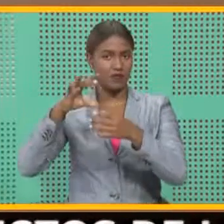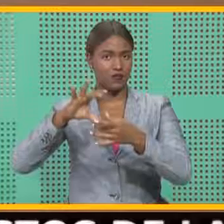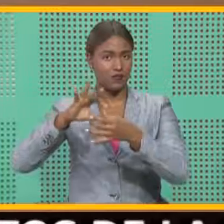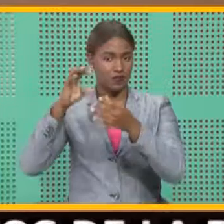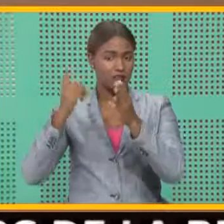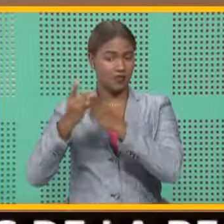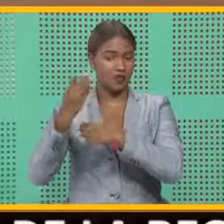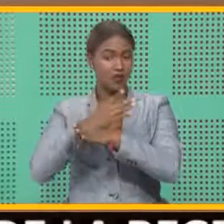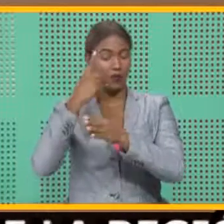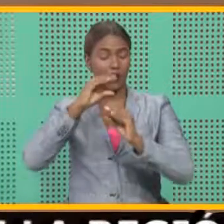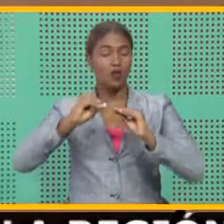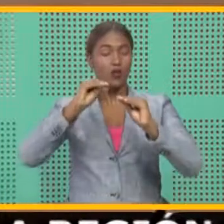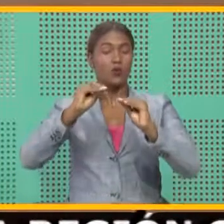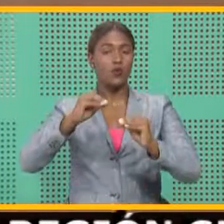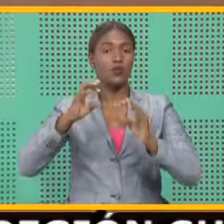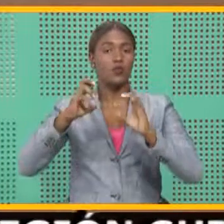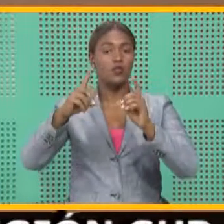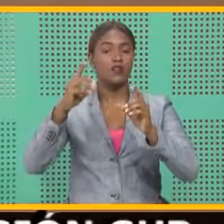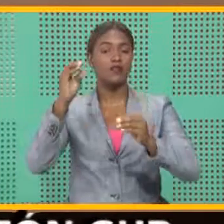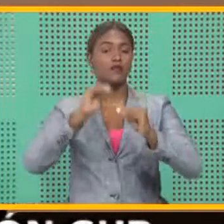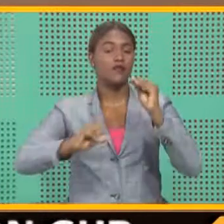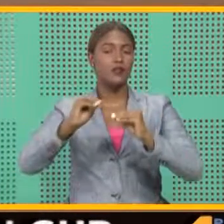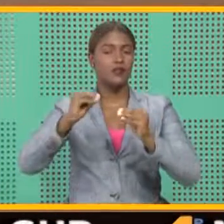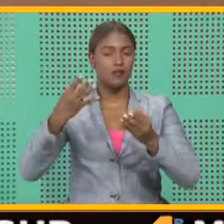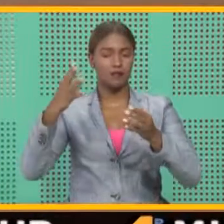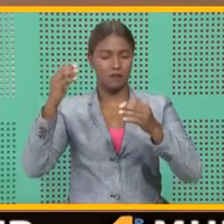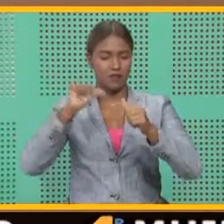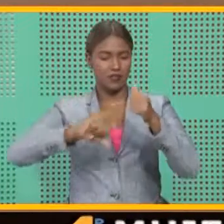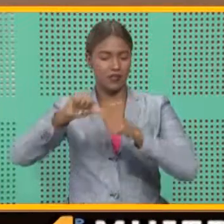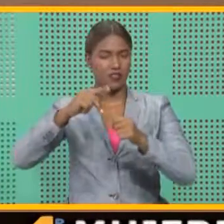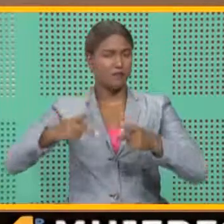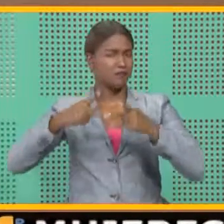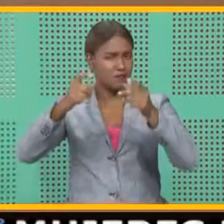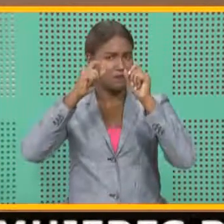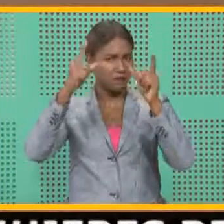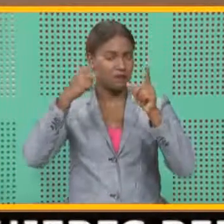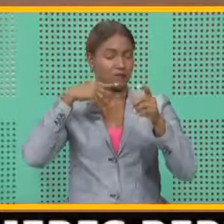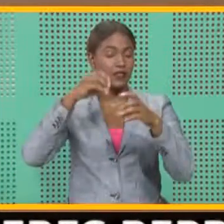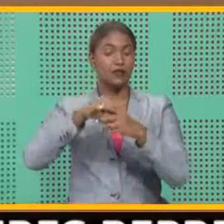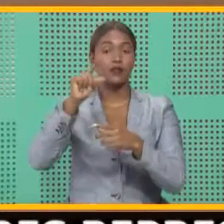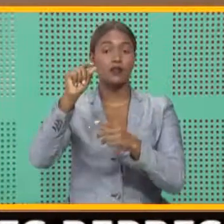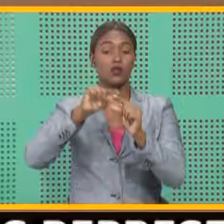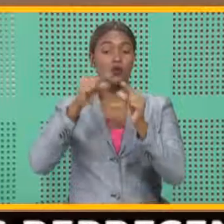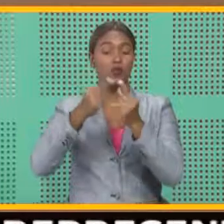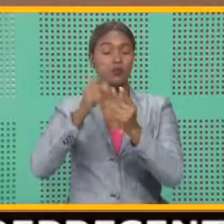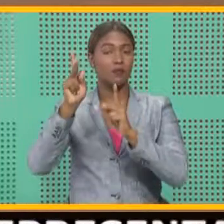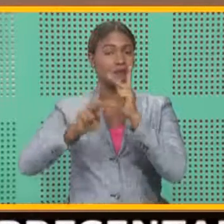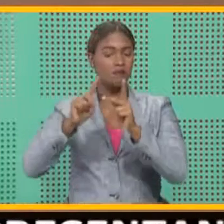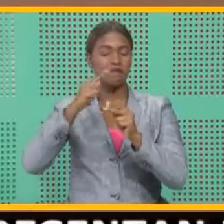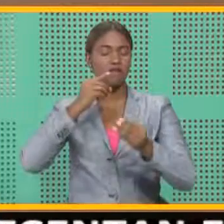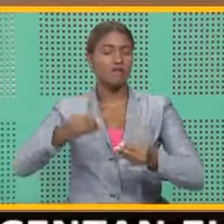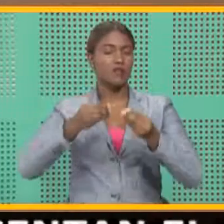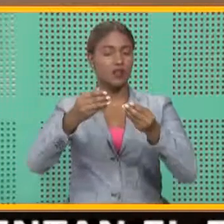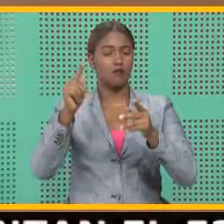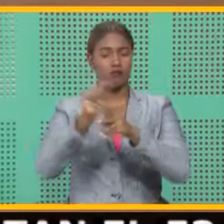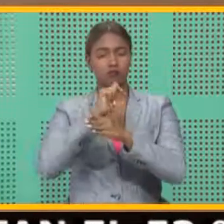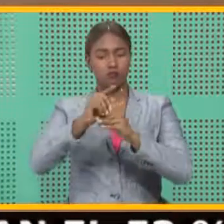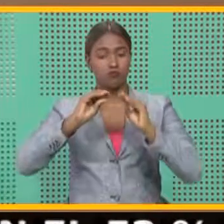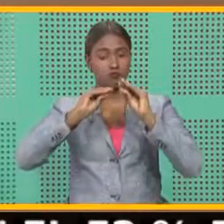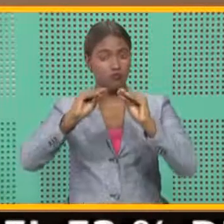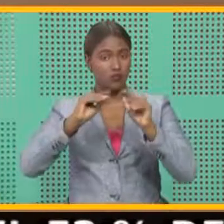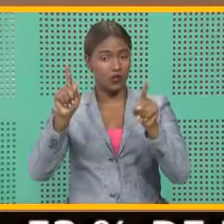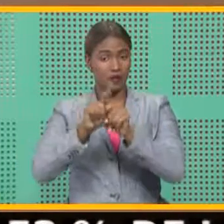impartir educación financiera a las asociaciones beneficiadas en las visitas sorpresa. 20 grupos de productores han recibido talleres y